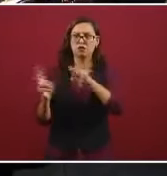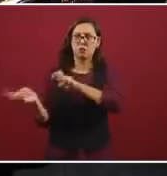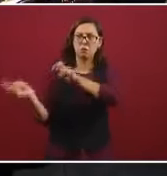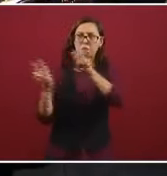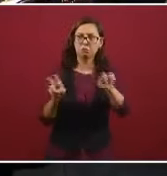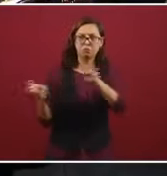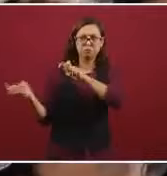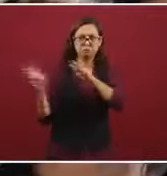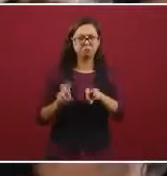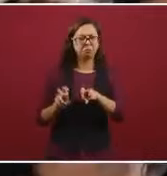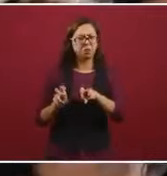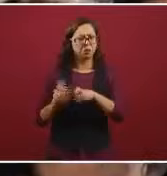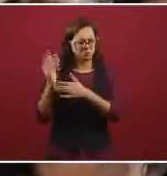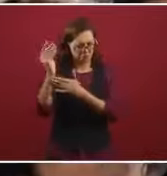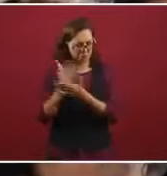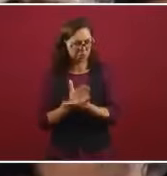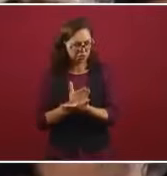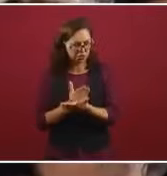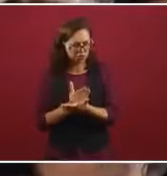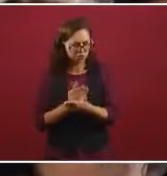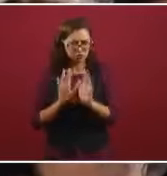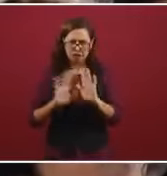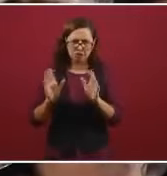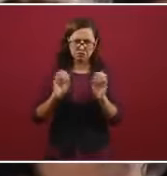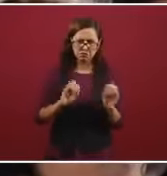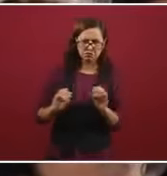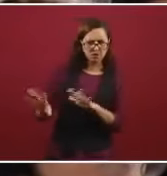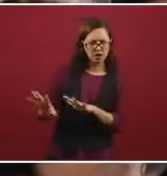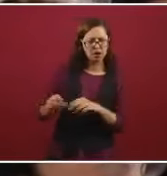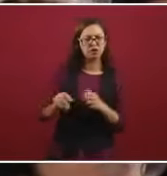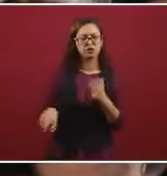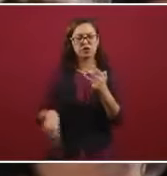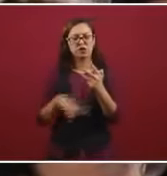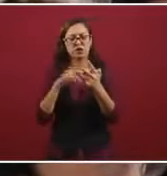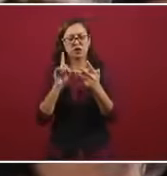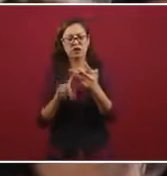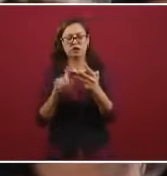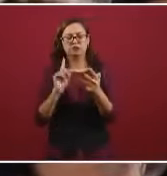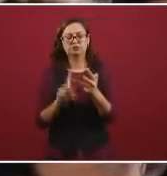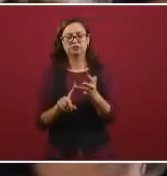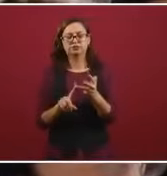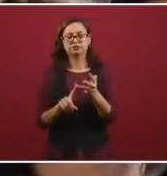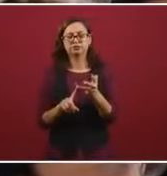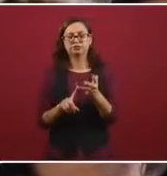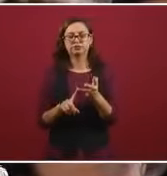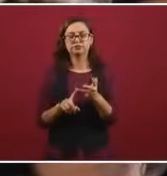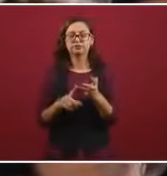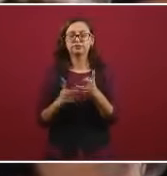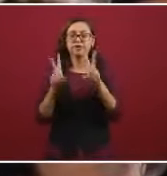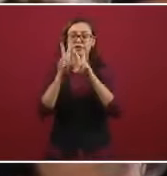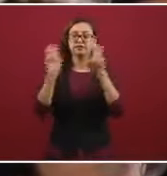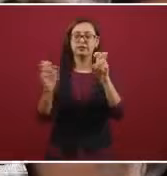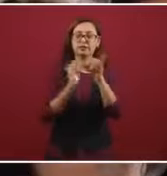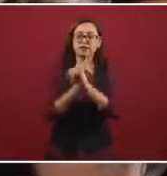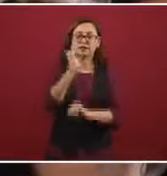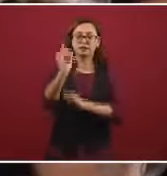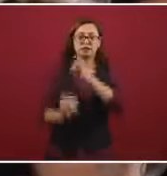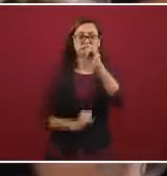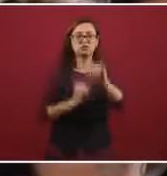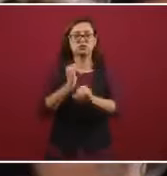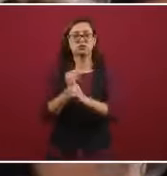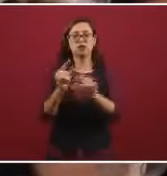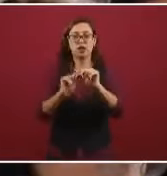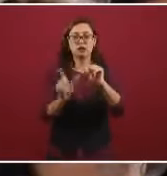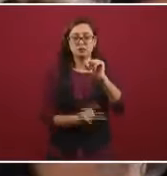Y mi tercera pregunta es, ¿usted como responsable de los asuntos internacionales del país me